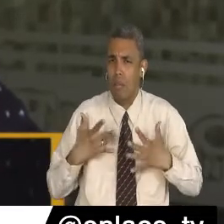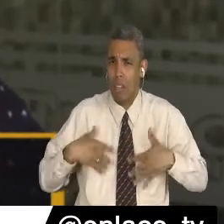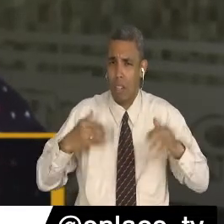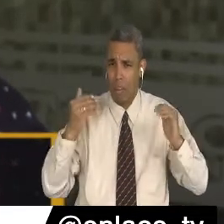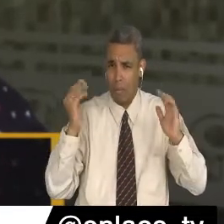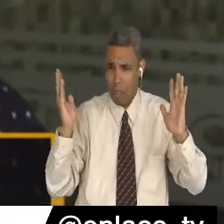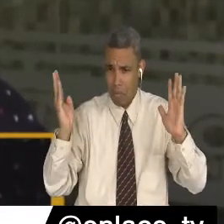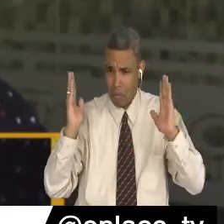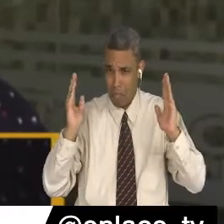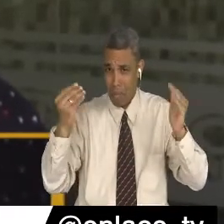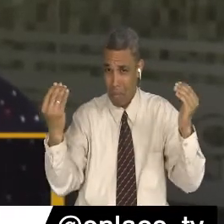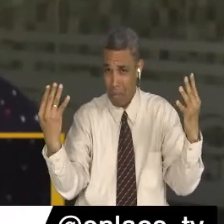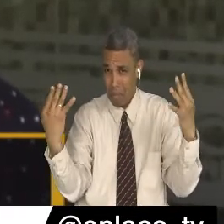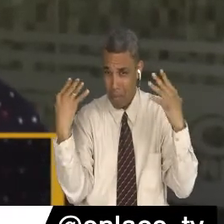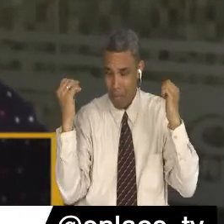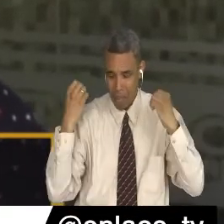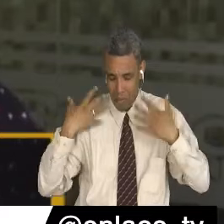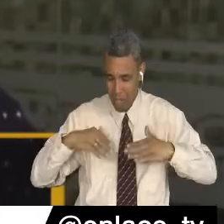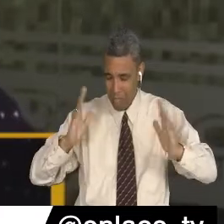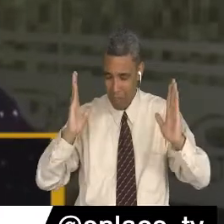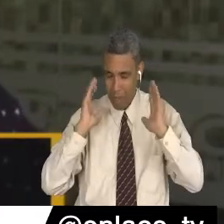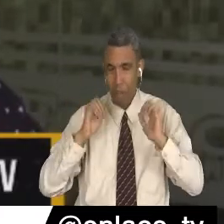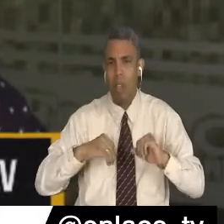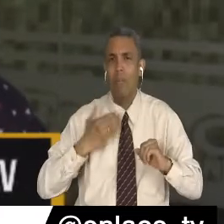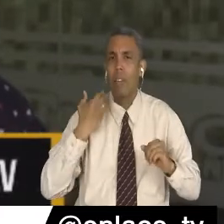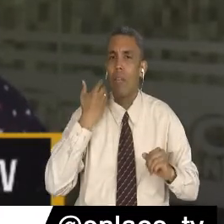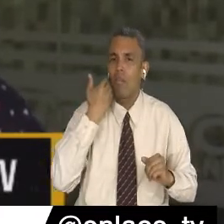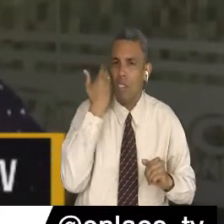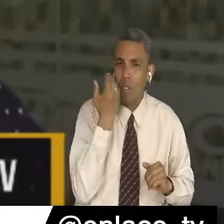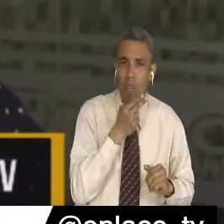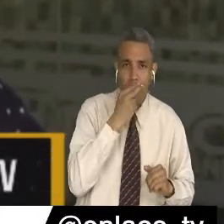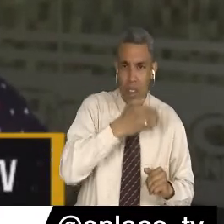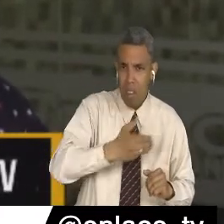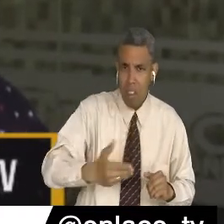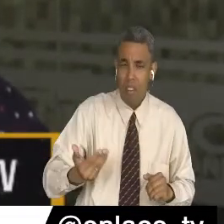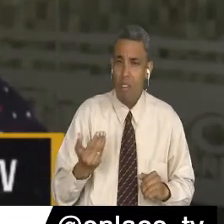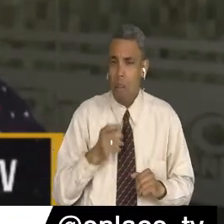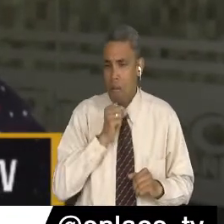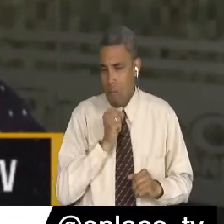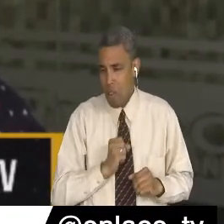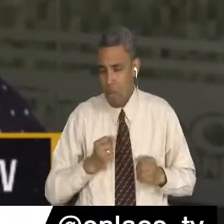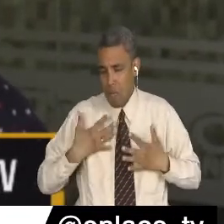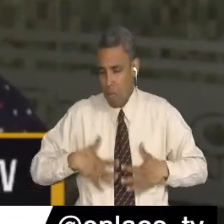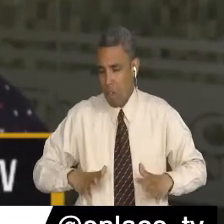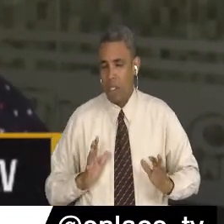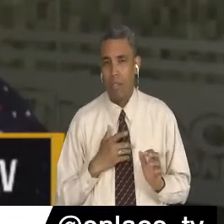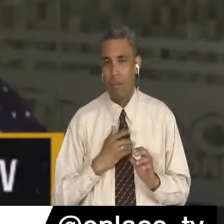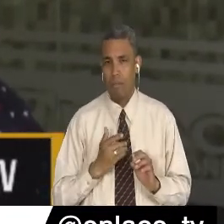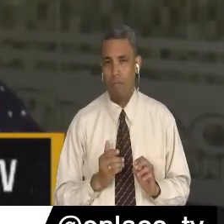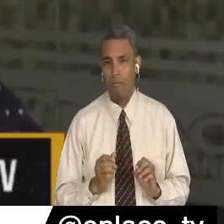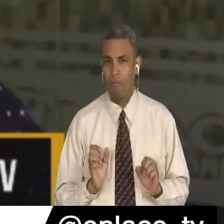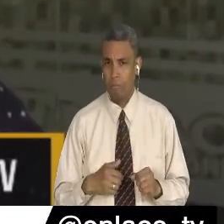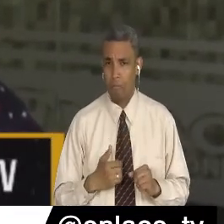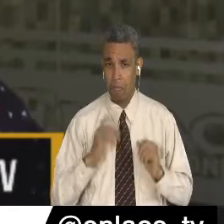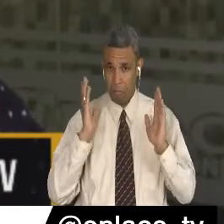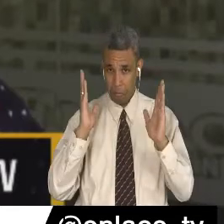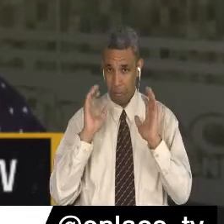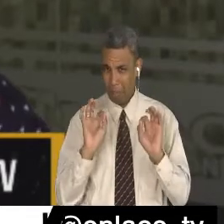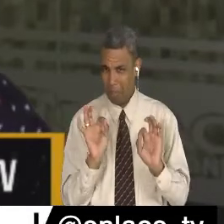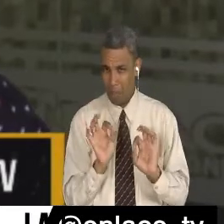personas de nuestra ciudad, de nuestro país, y aún de nuestro continente, pero aquellas personas que requieran un